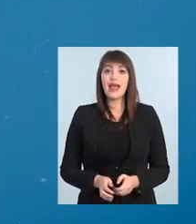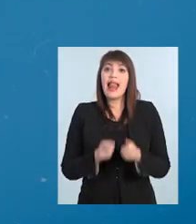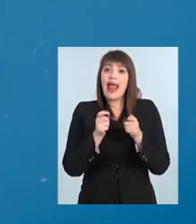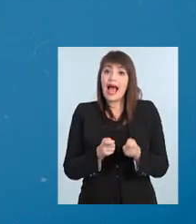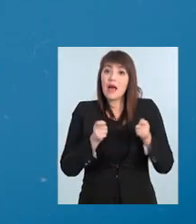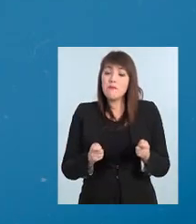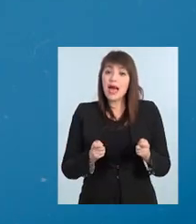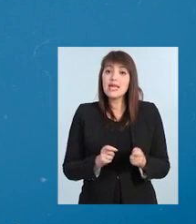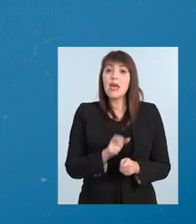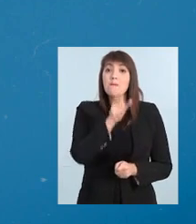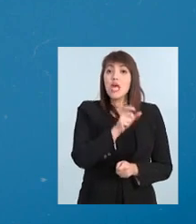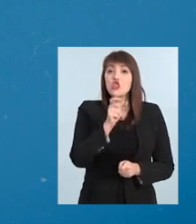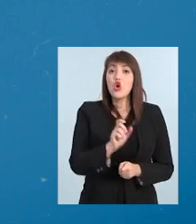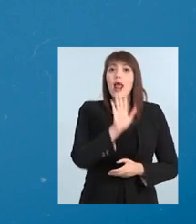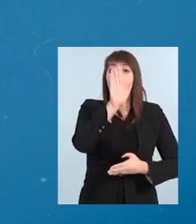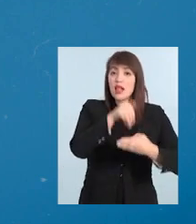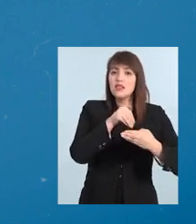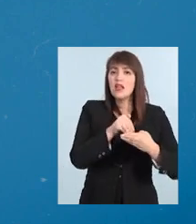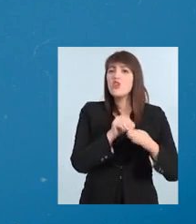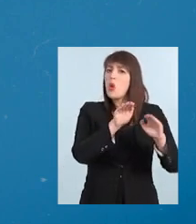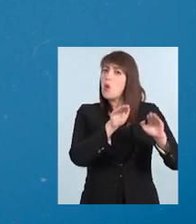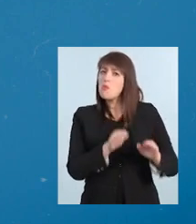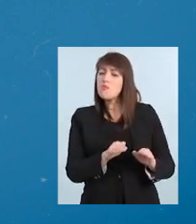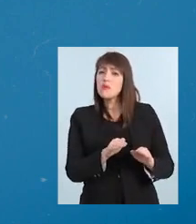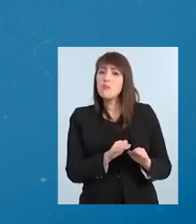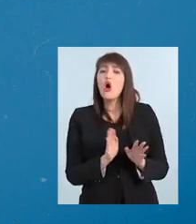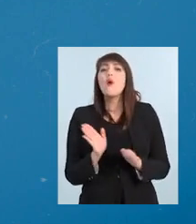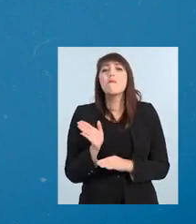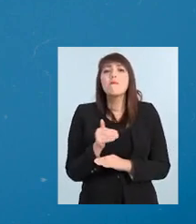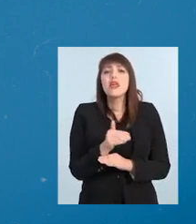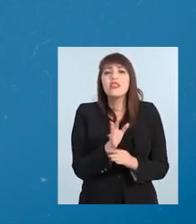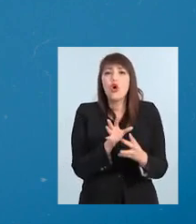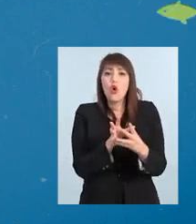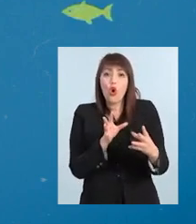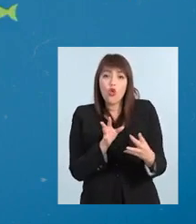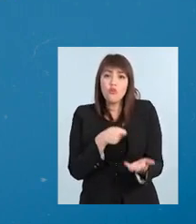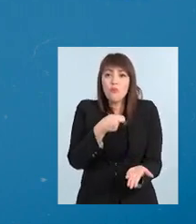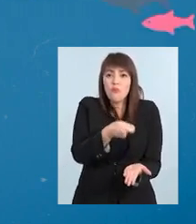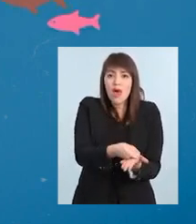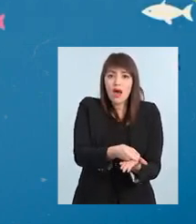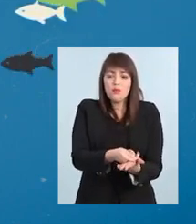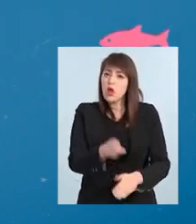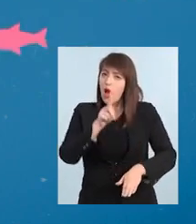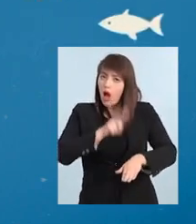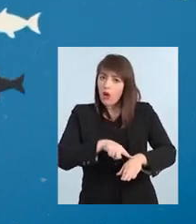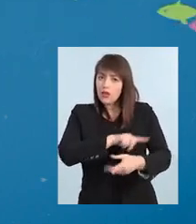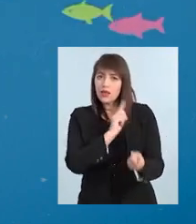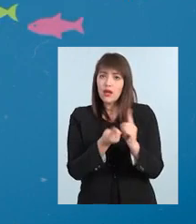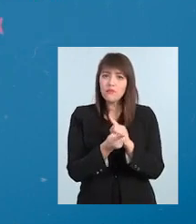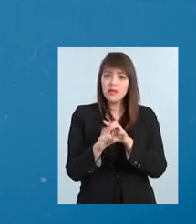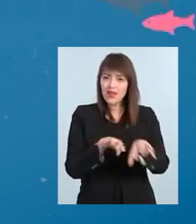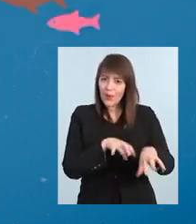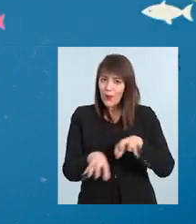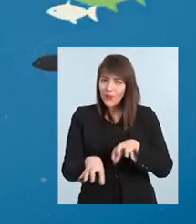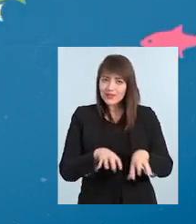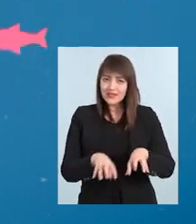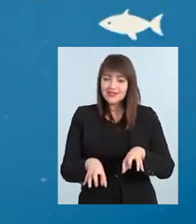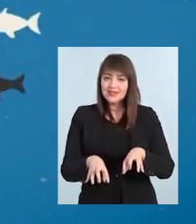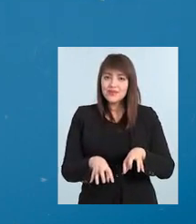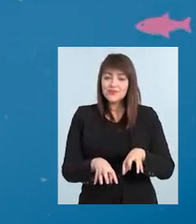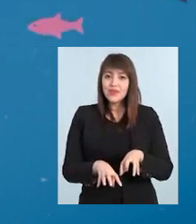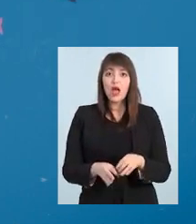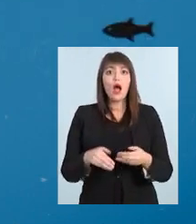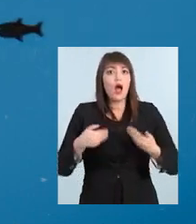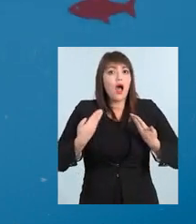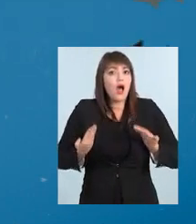Las campañas de los mismos de siempre las financian los peces gordos. Pero llegó la hora de cambiar las cosas. Por